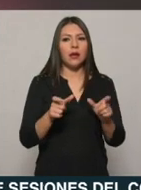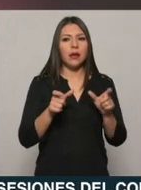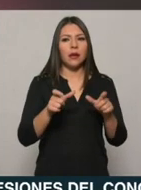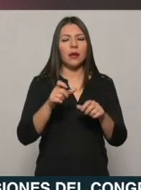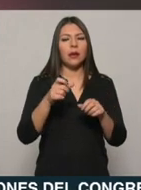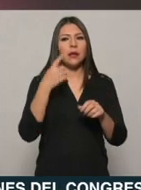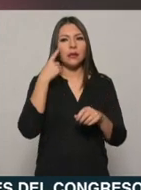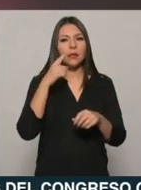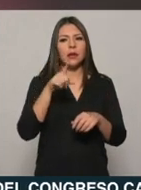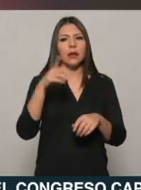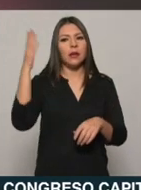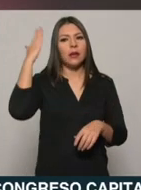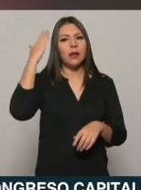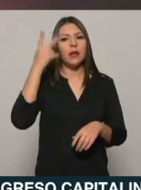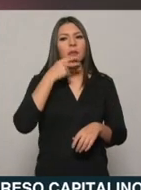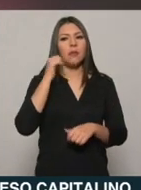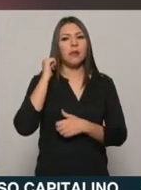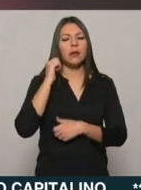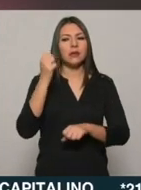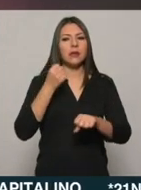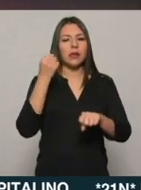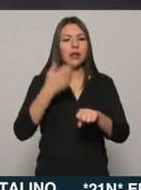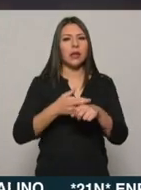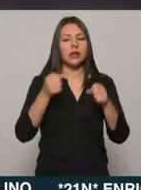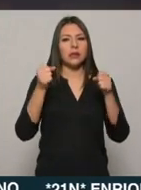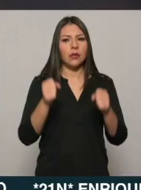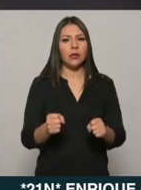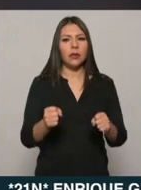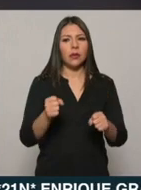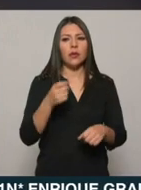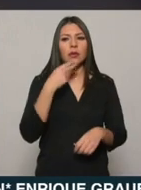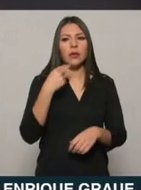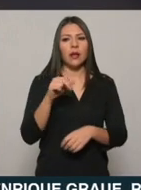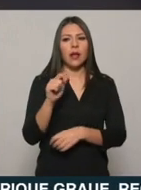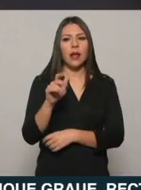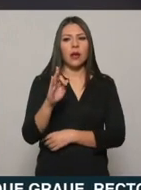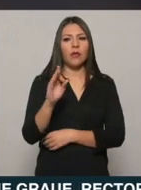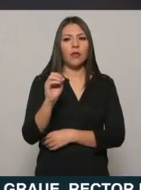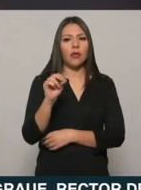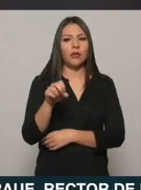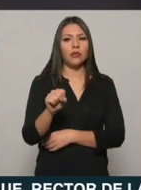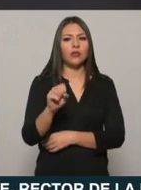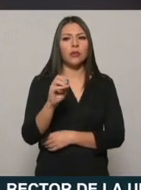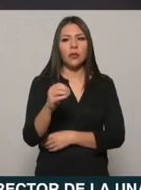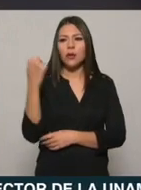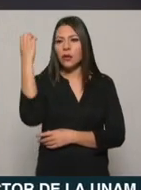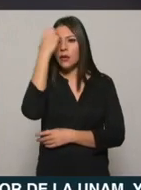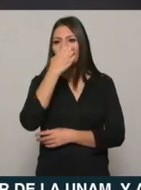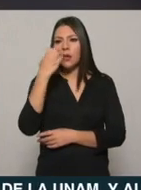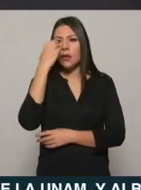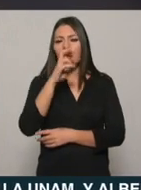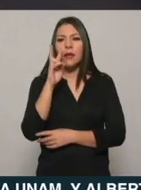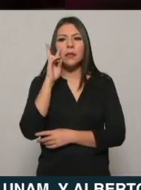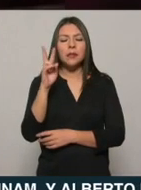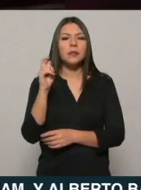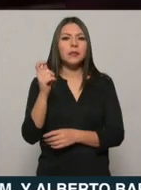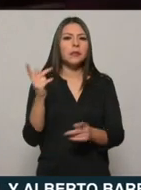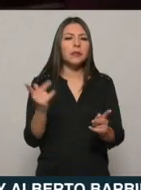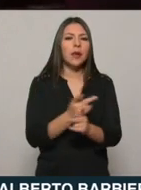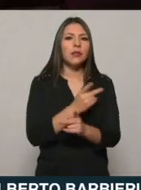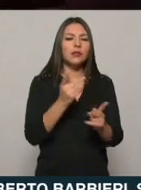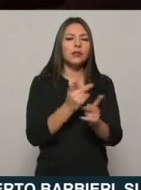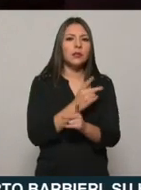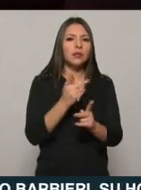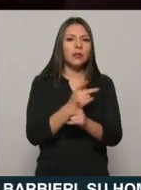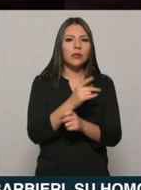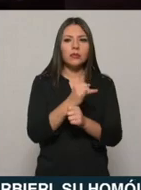que encabeza el secretario de Seguridad y Protección Ciudadana, Alfonso Durazo, analizando todos los elementos sobre este caso,